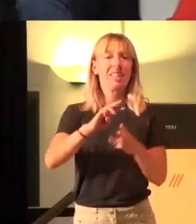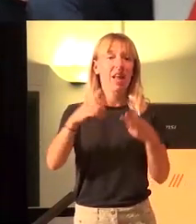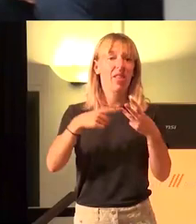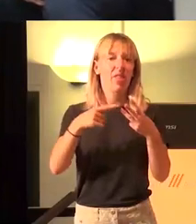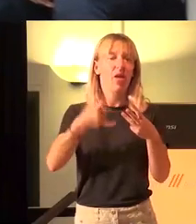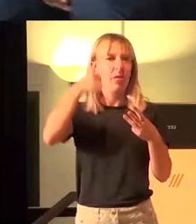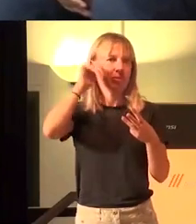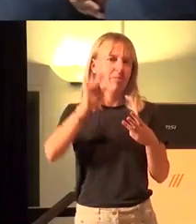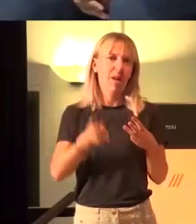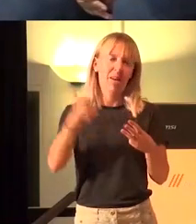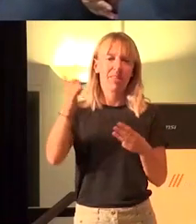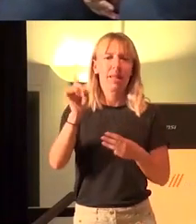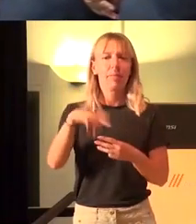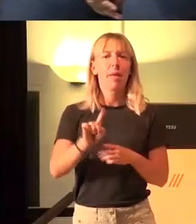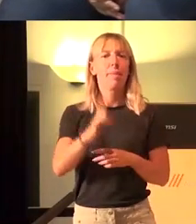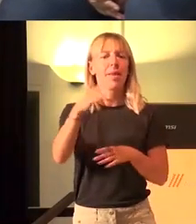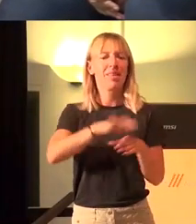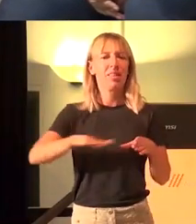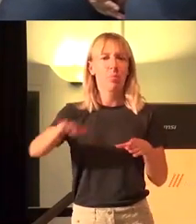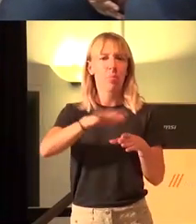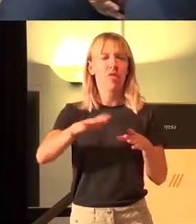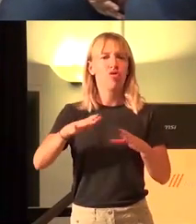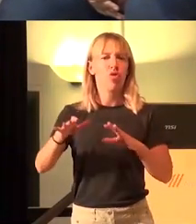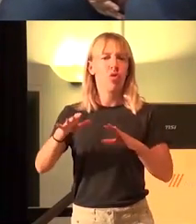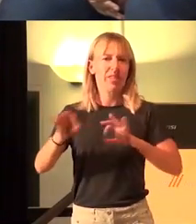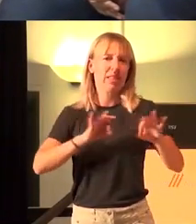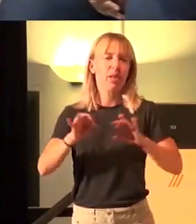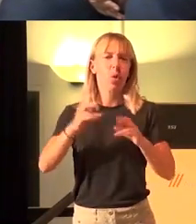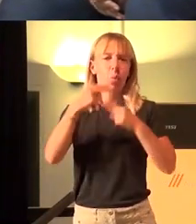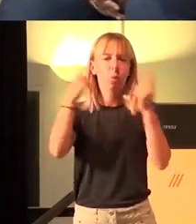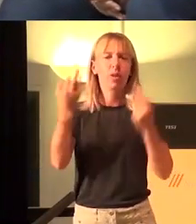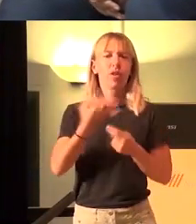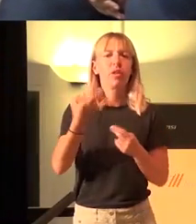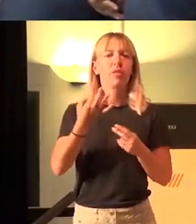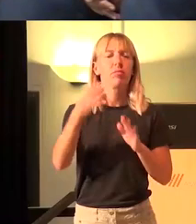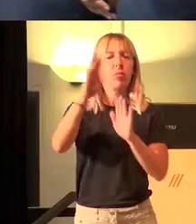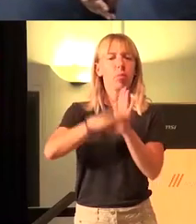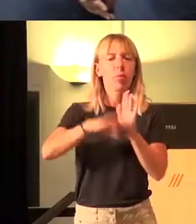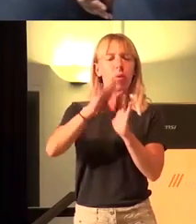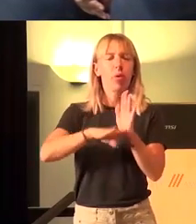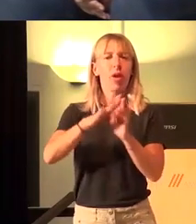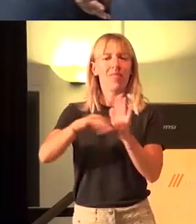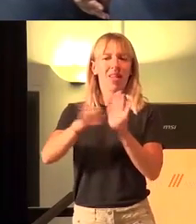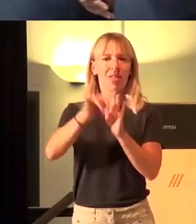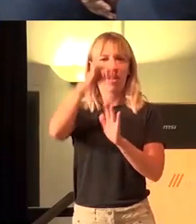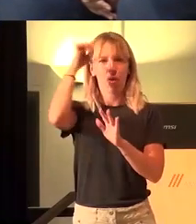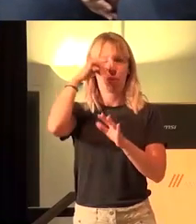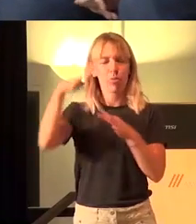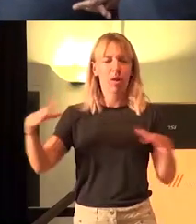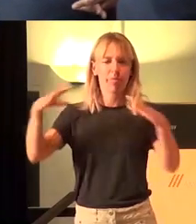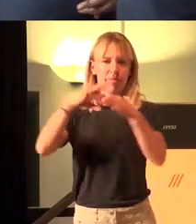fue que fuisteis el primer espacio escénico público que se unió al programa de Acerca Cultura.